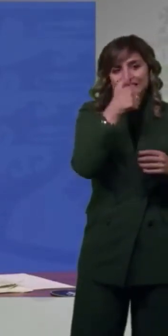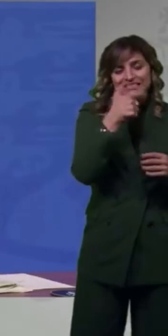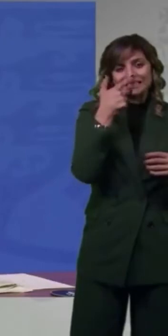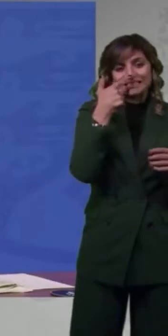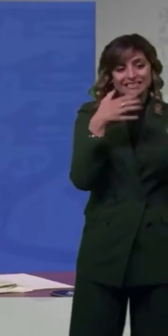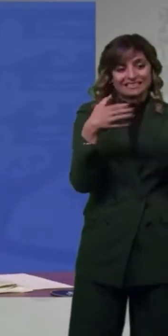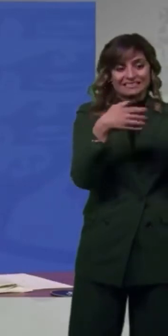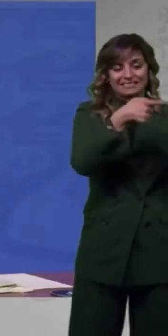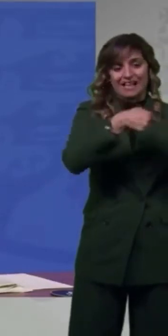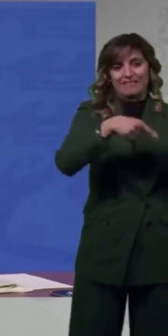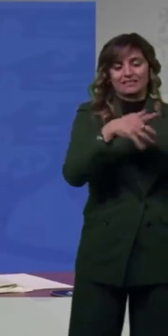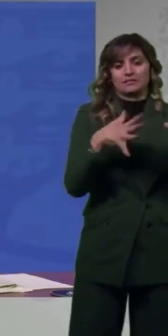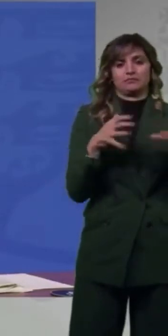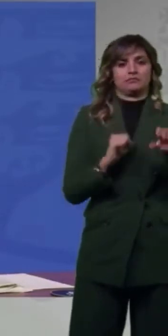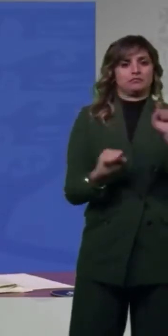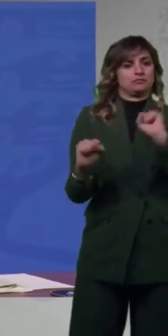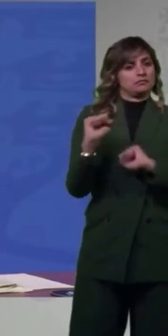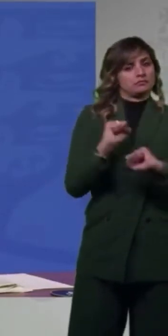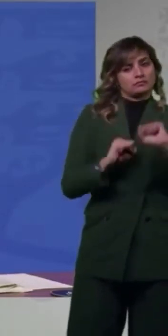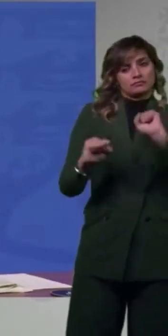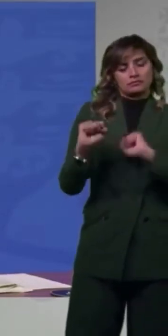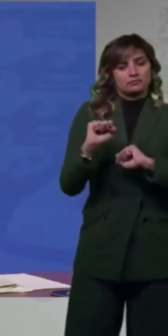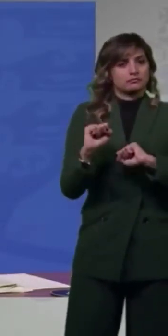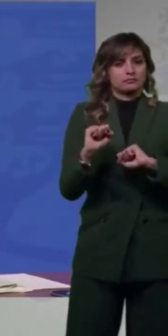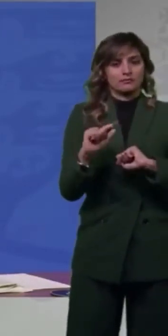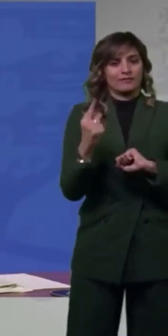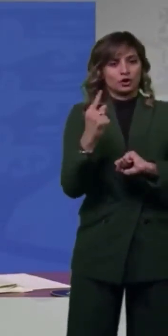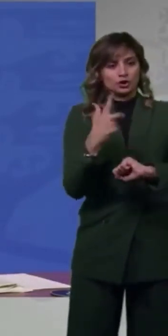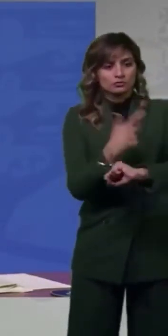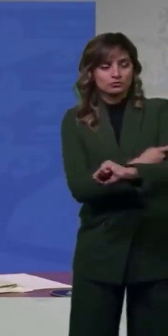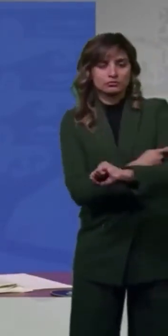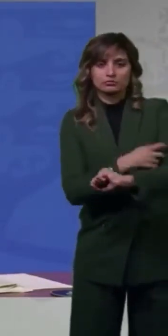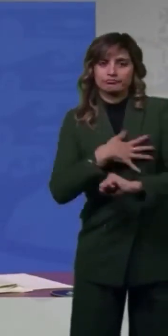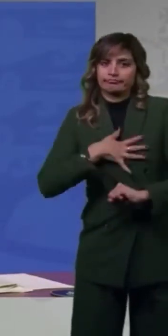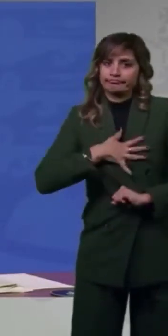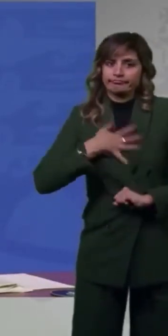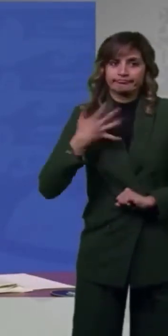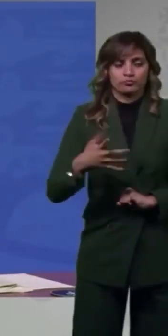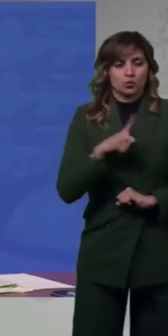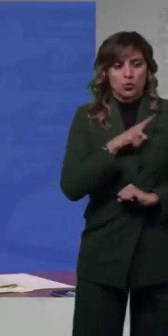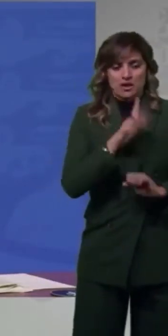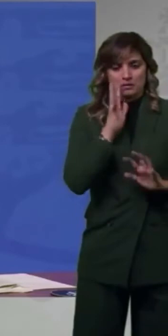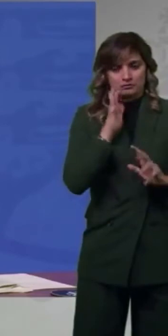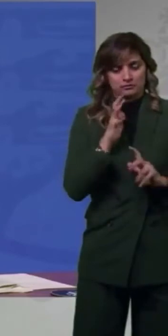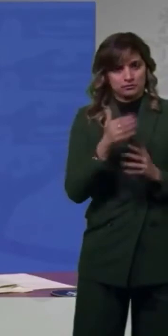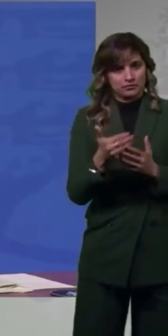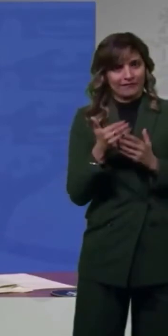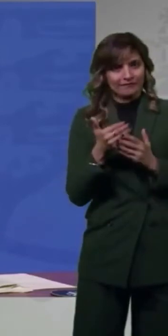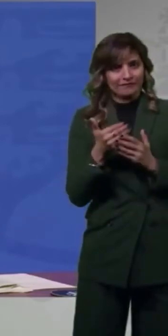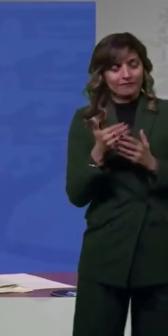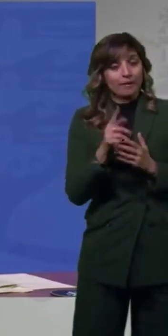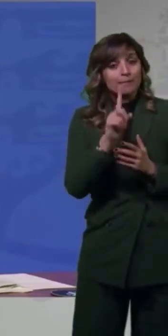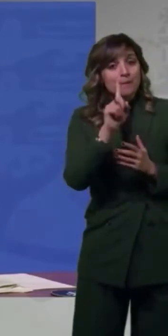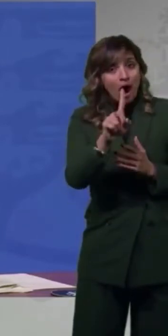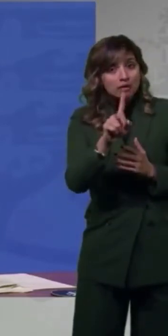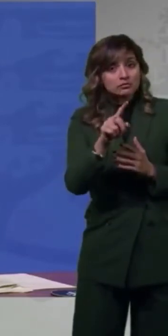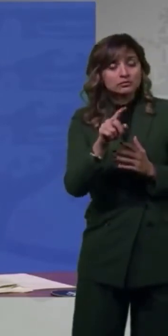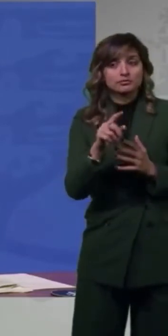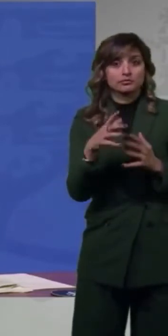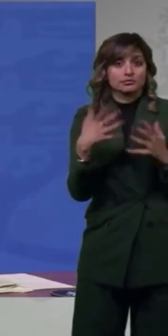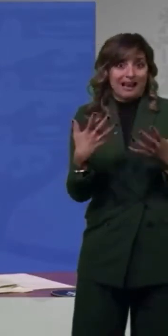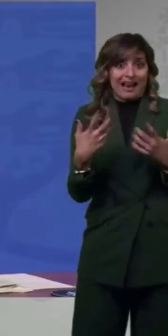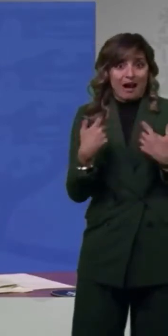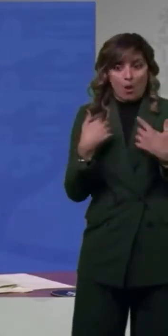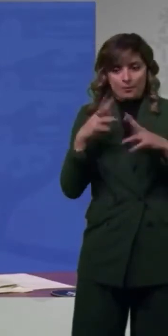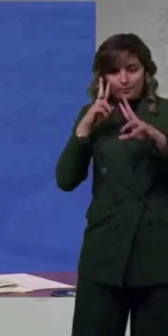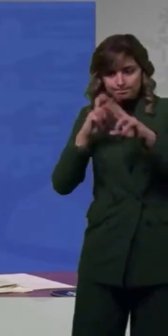protección contra la enfermedad sintomática después de una dosis de refuerzo fue del 93 por ciento para las personas que recibieron inicialmente